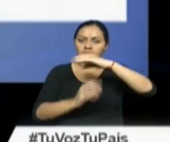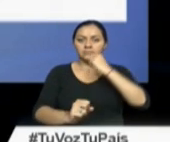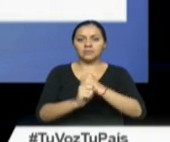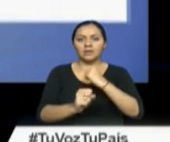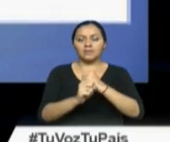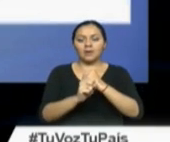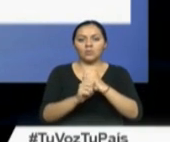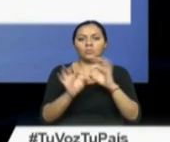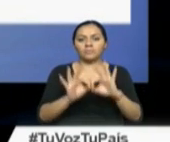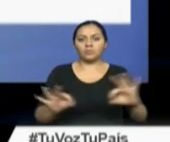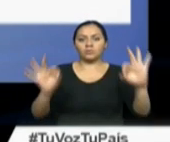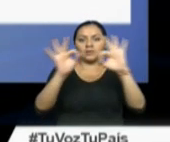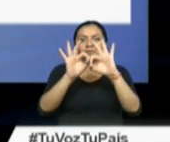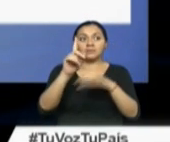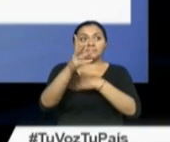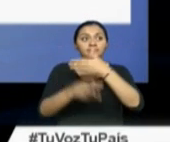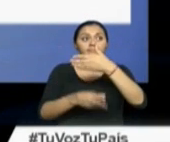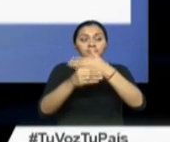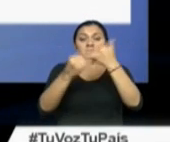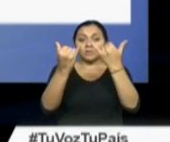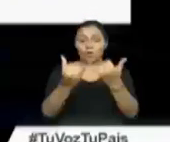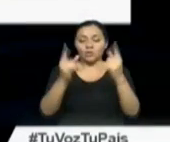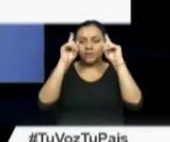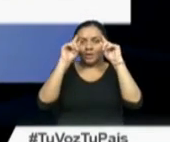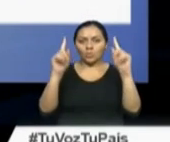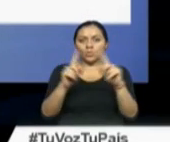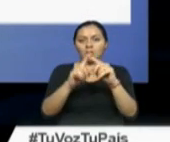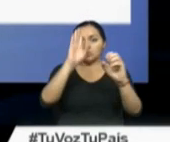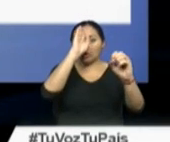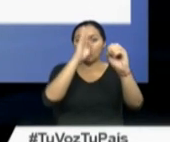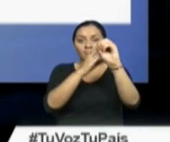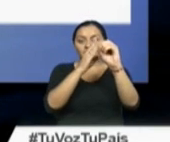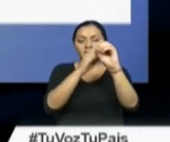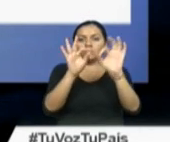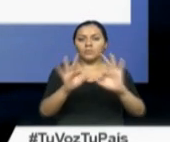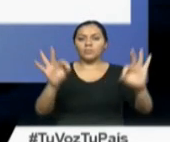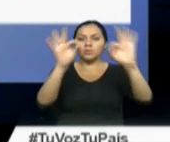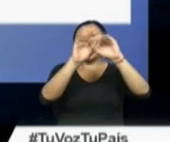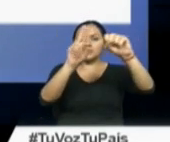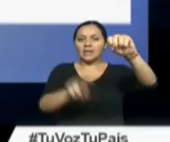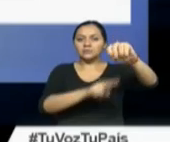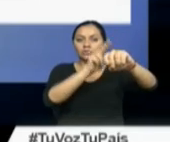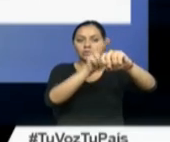A esto agregó: es hora de acuerdos por grandes objetivos nacionales. La